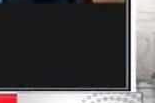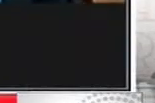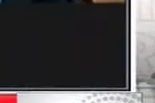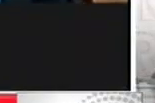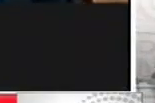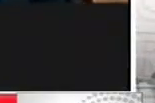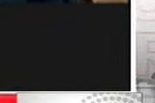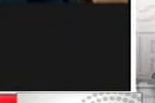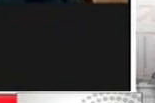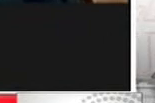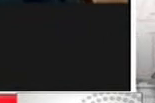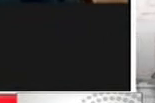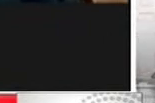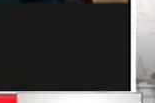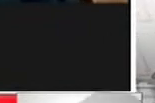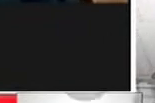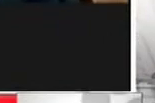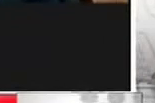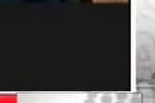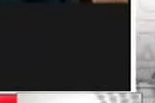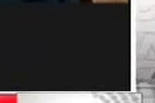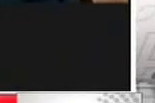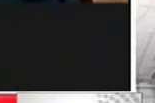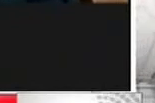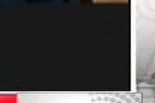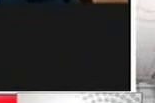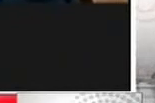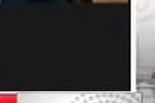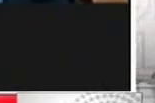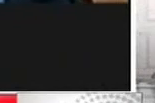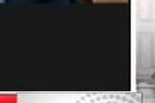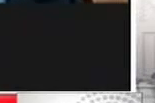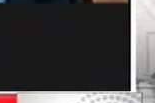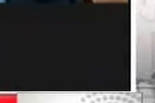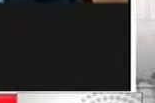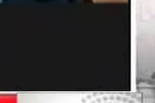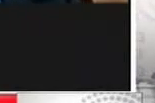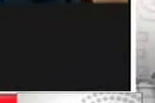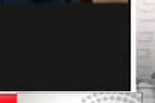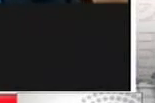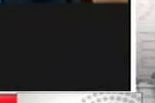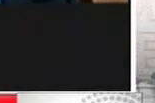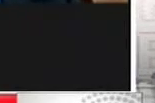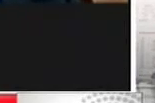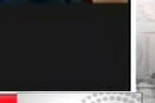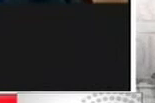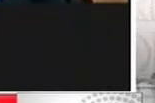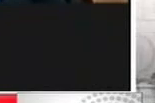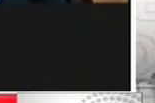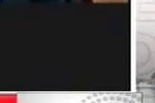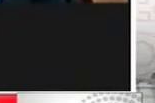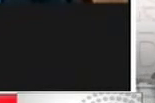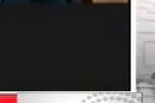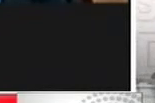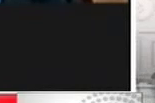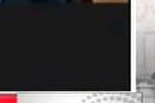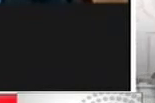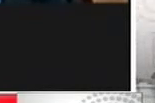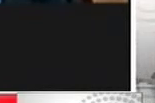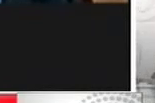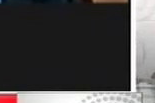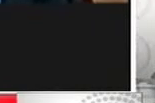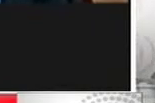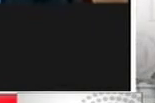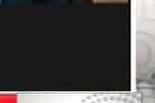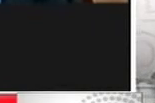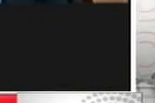Muchas gracias, congresista. Muchas gracias, señor presidente de la Comisión de Presupuesto. Sí, preguntaba